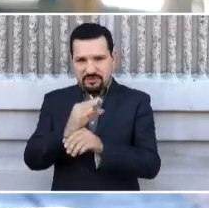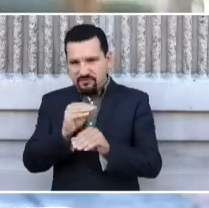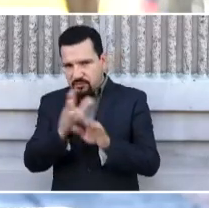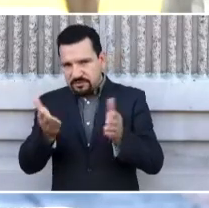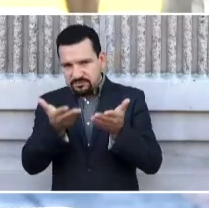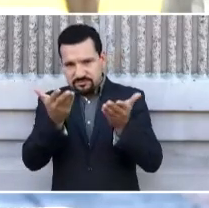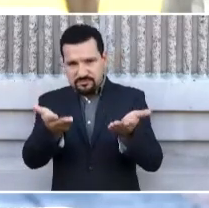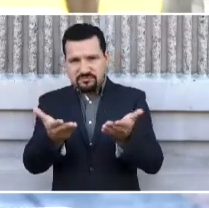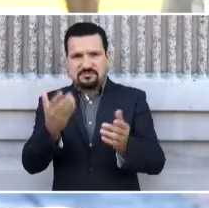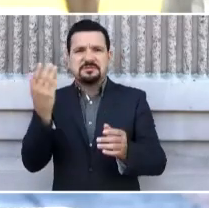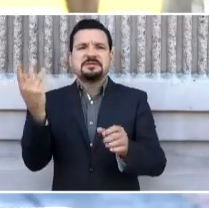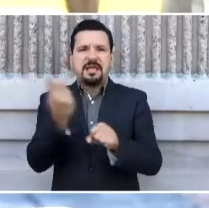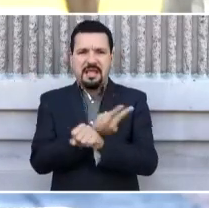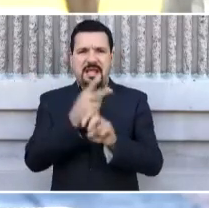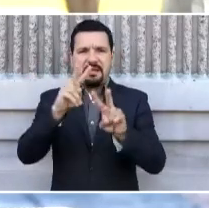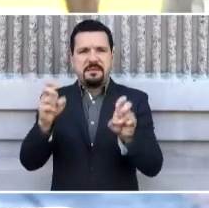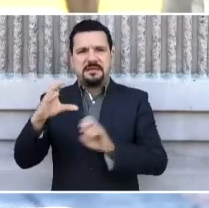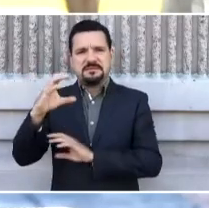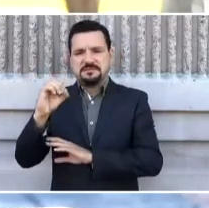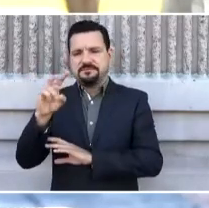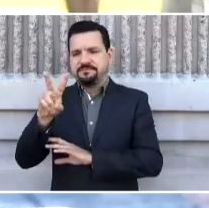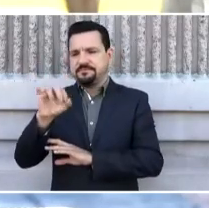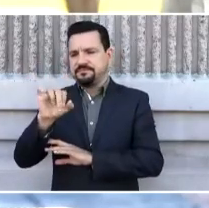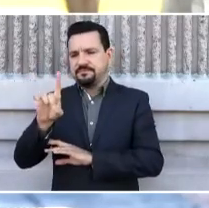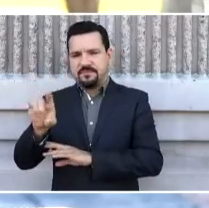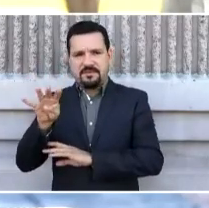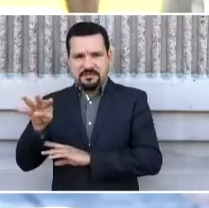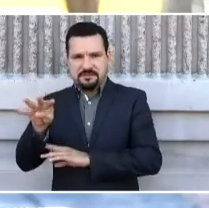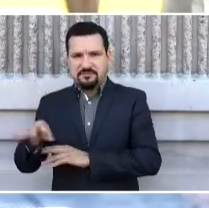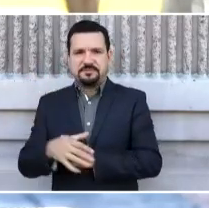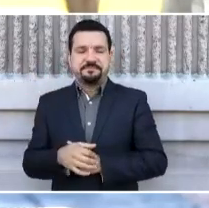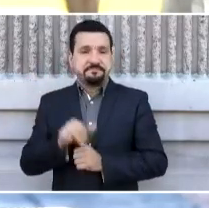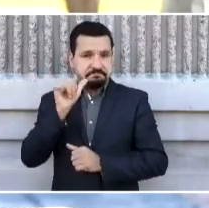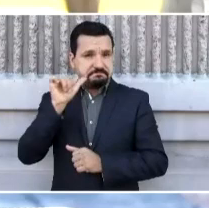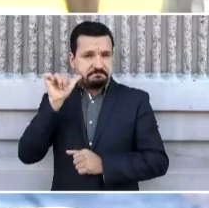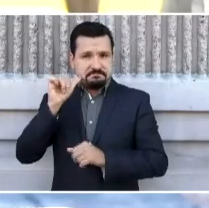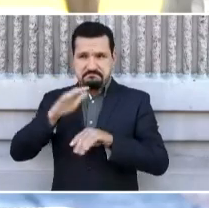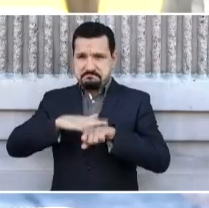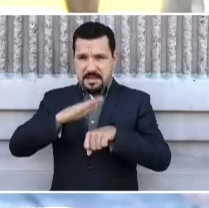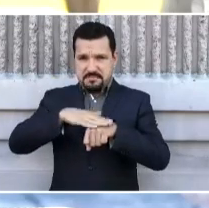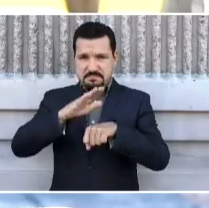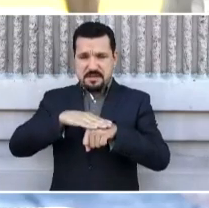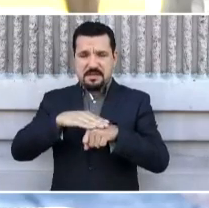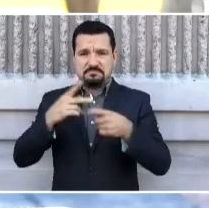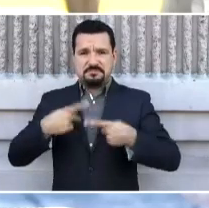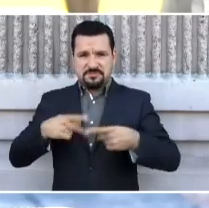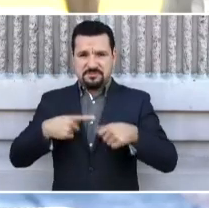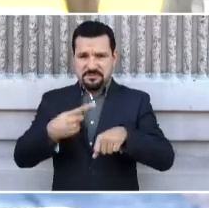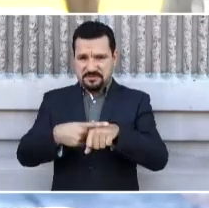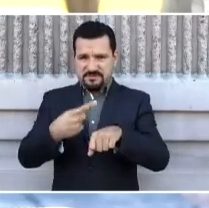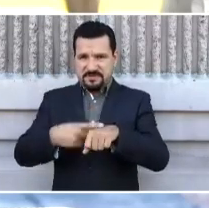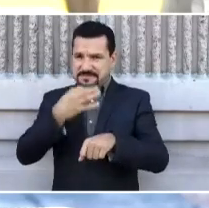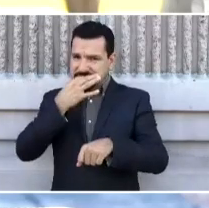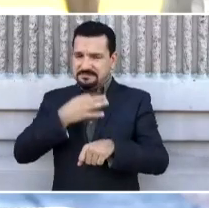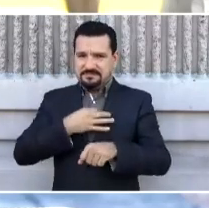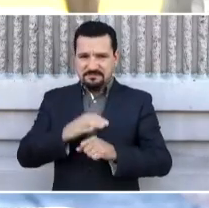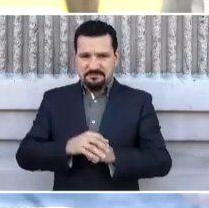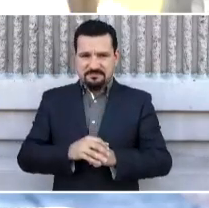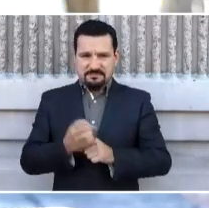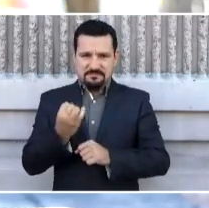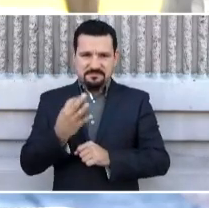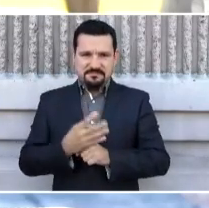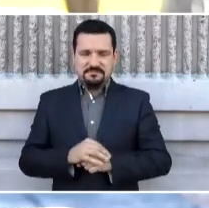con COVID-19. Ayer se incrementaron el número de casos notificados, hubo